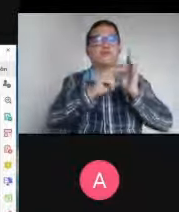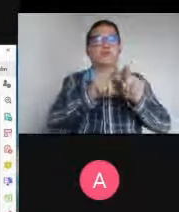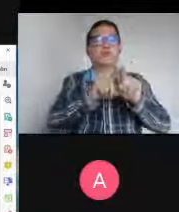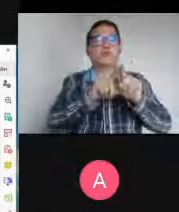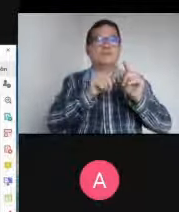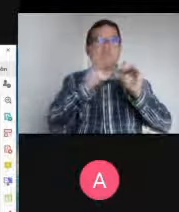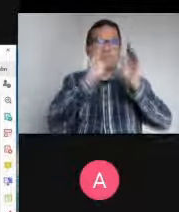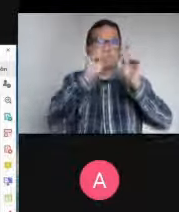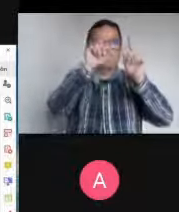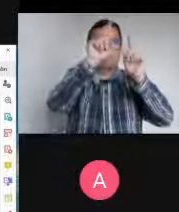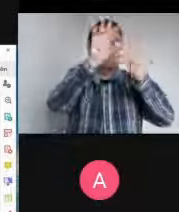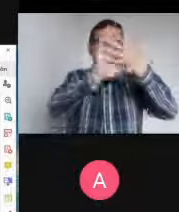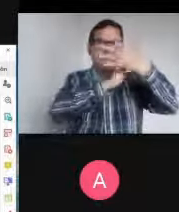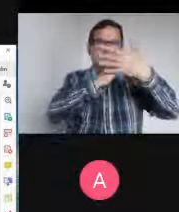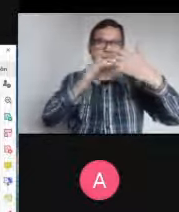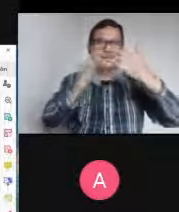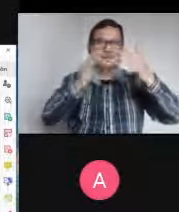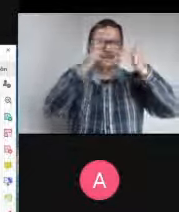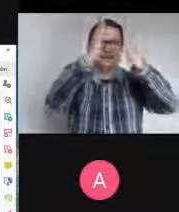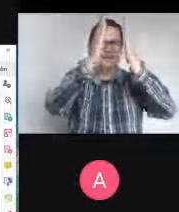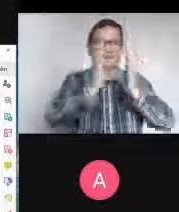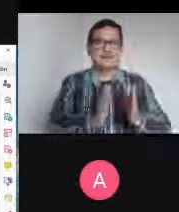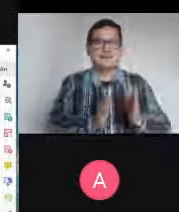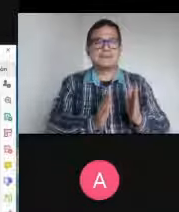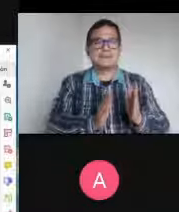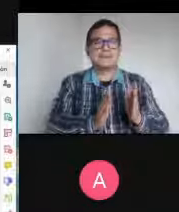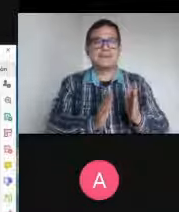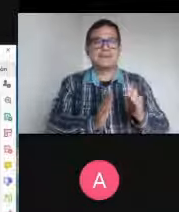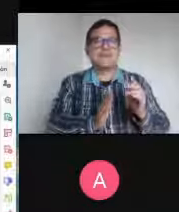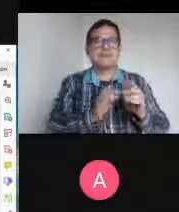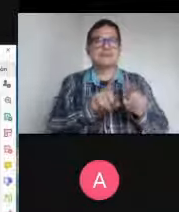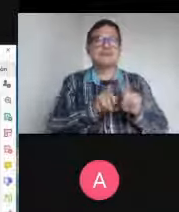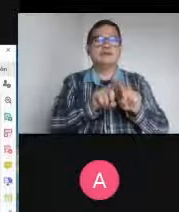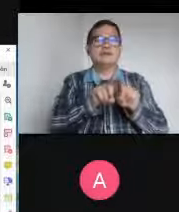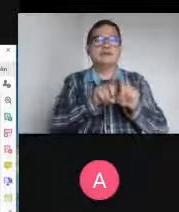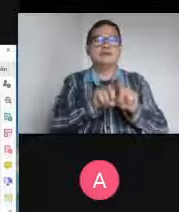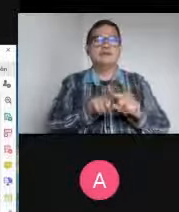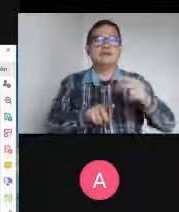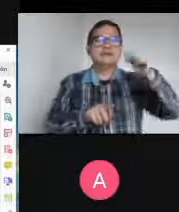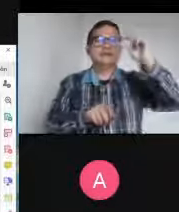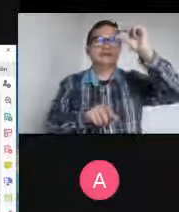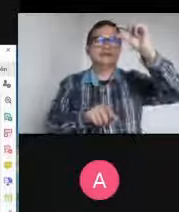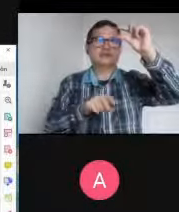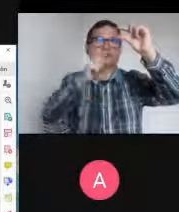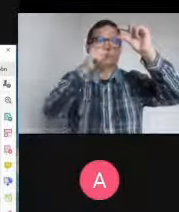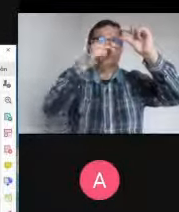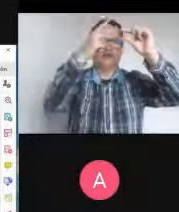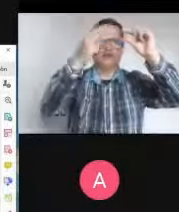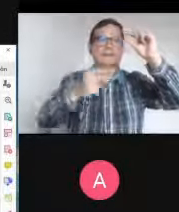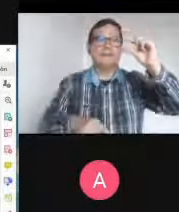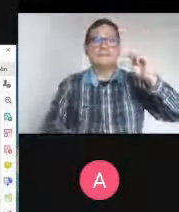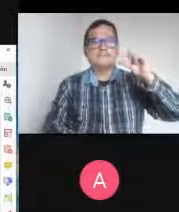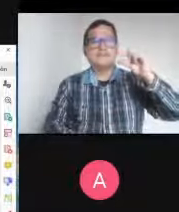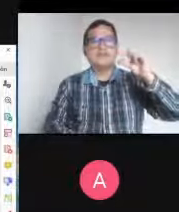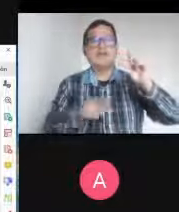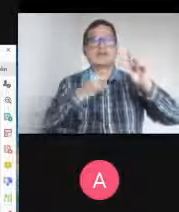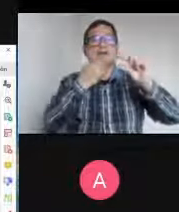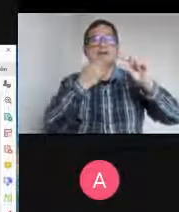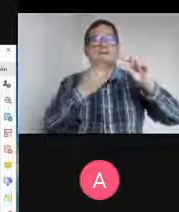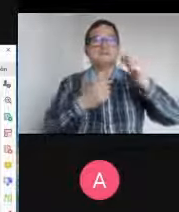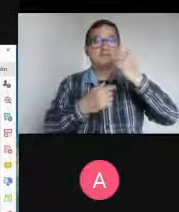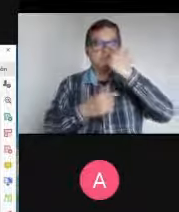de forma vertical hace referencia a 2 voltios. Entonces, se imaginan, si vamos a medir el voltaje